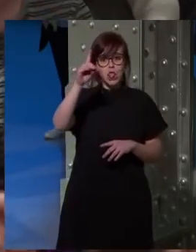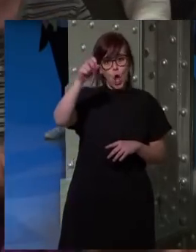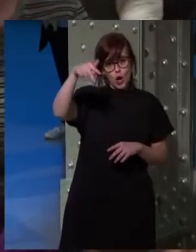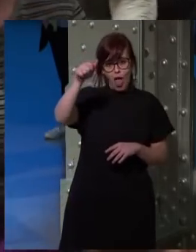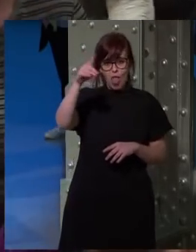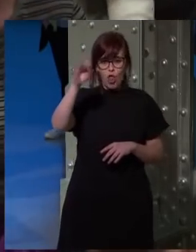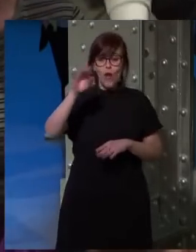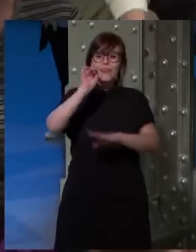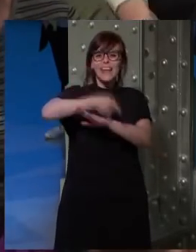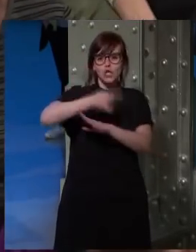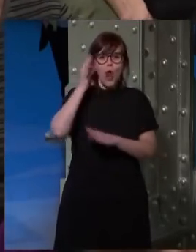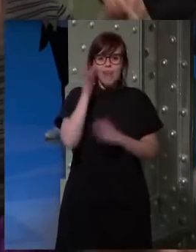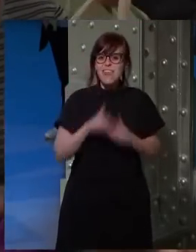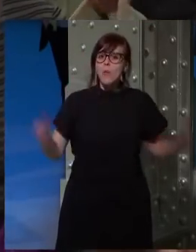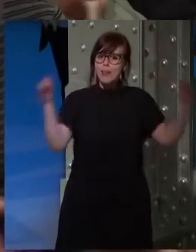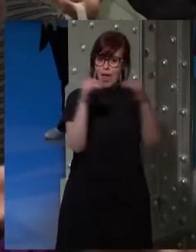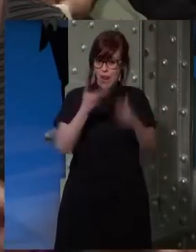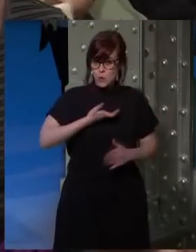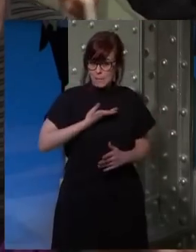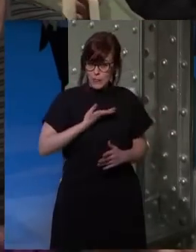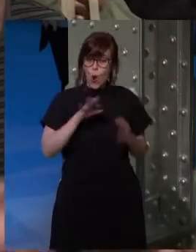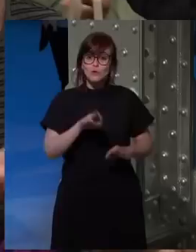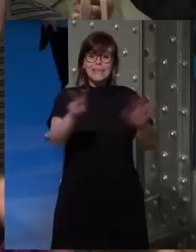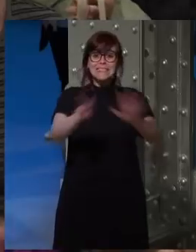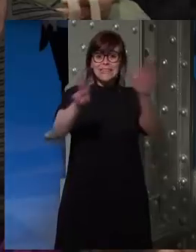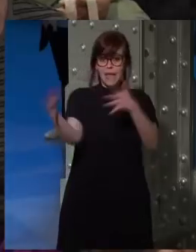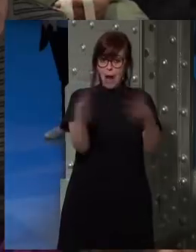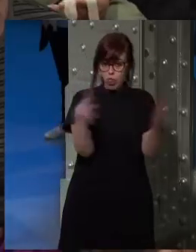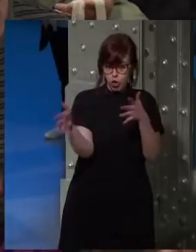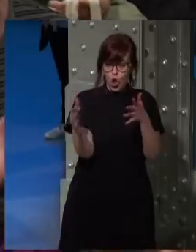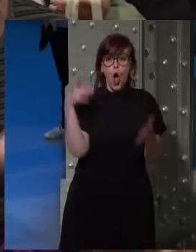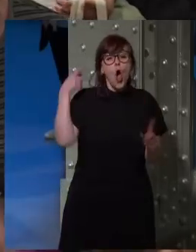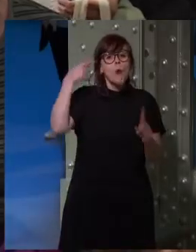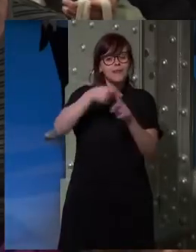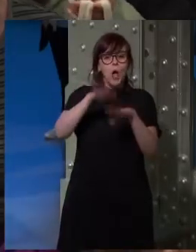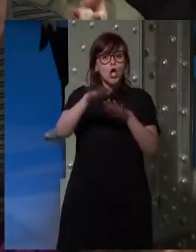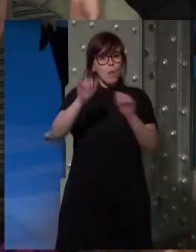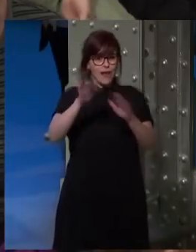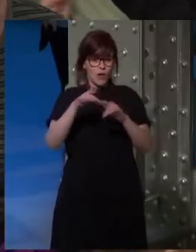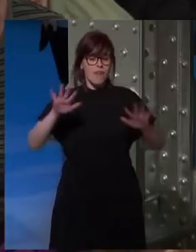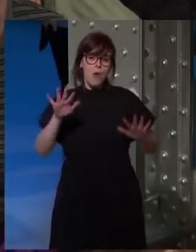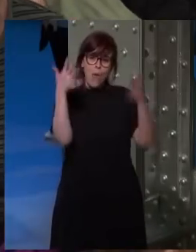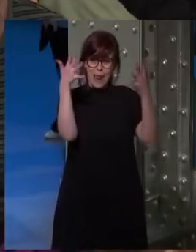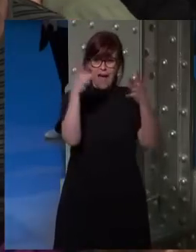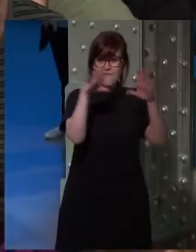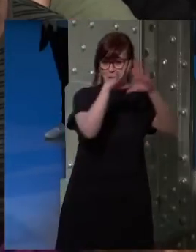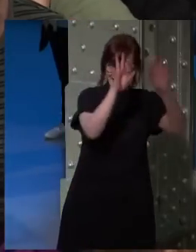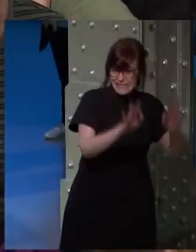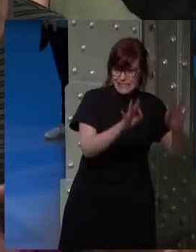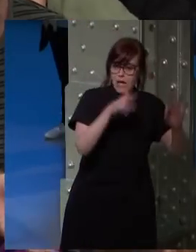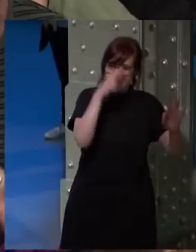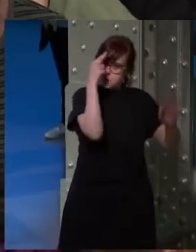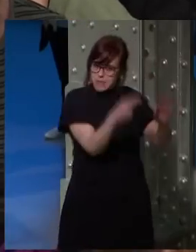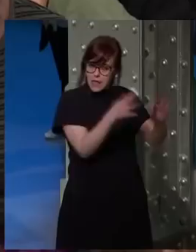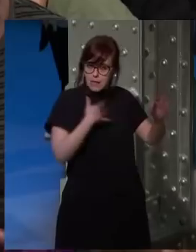Ayuntamiento de Madrid. Quería anunciar que el 7 de marzo, precisamente para respetar la convocatoria de huelga feminista